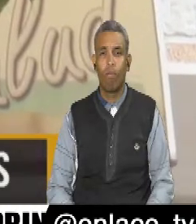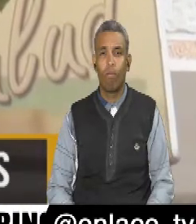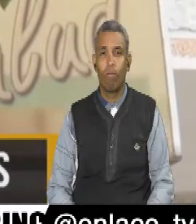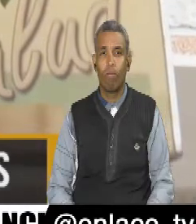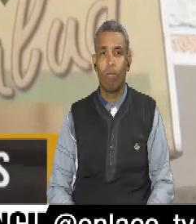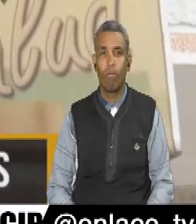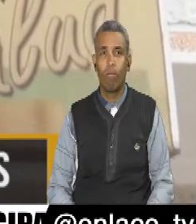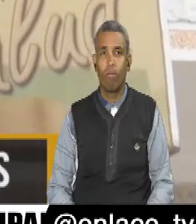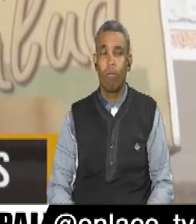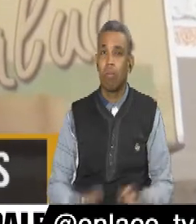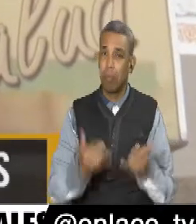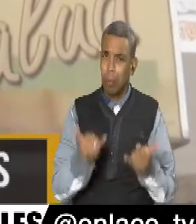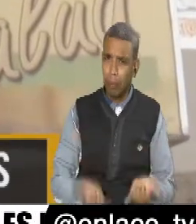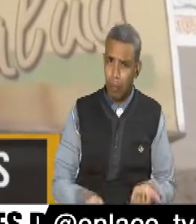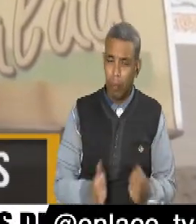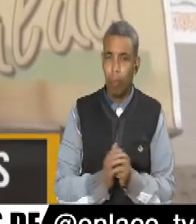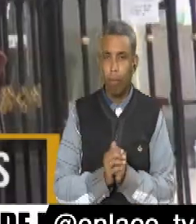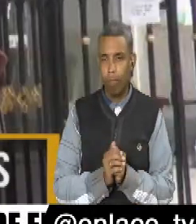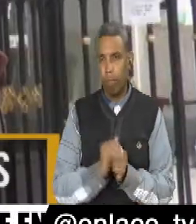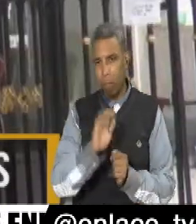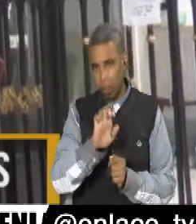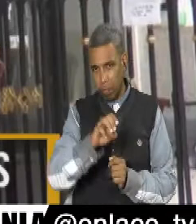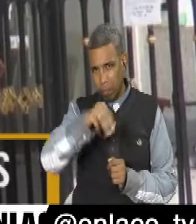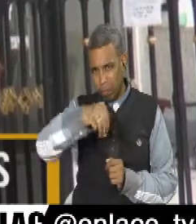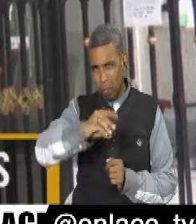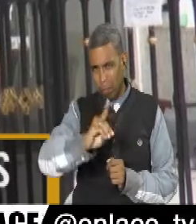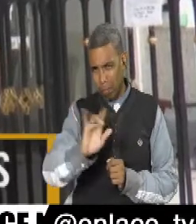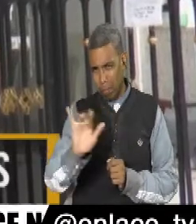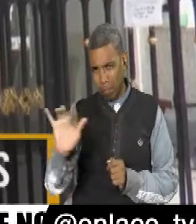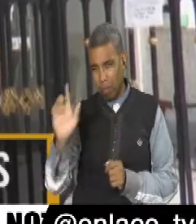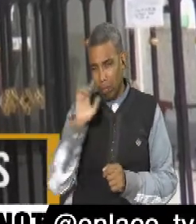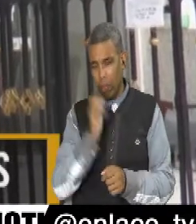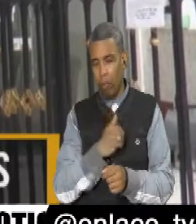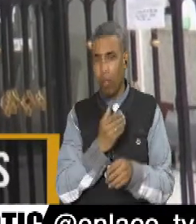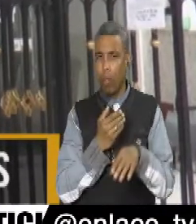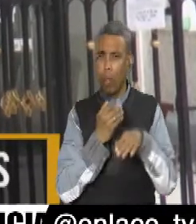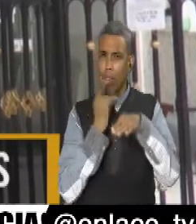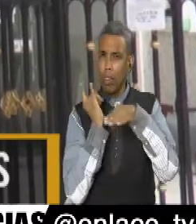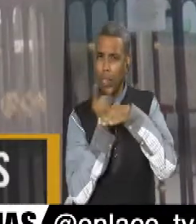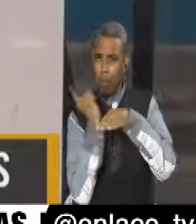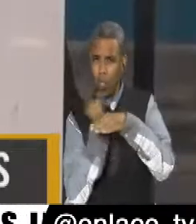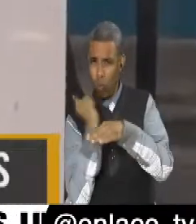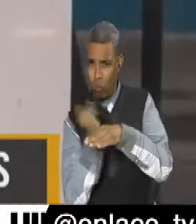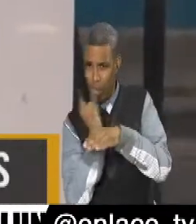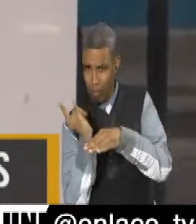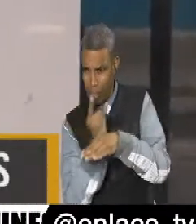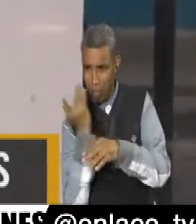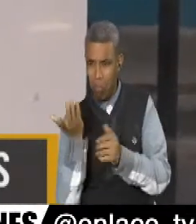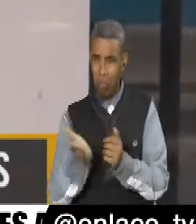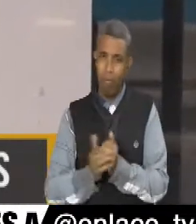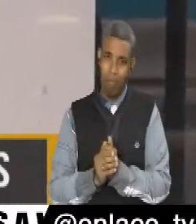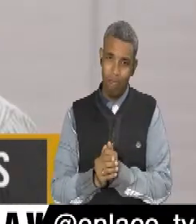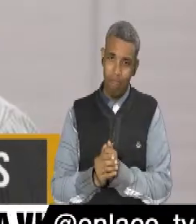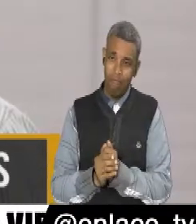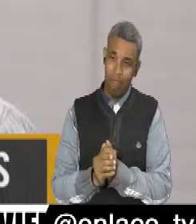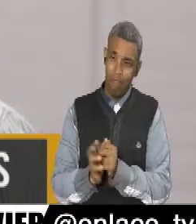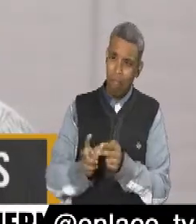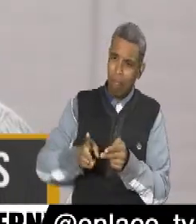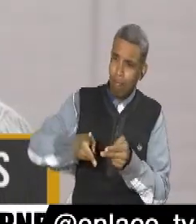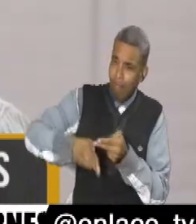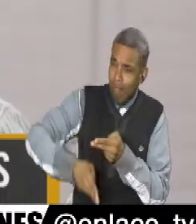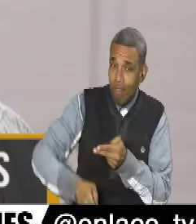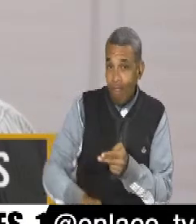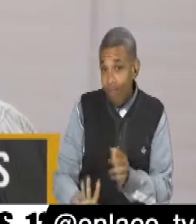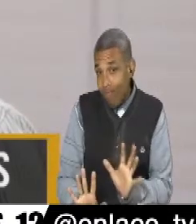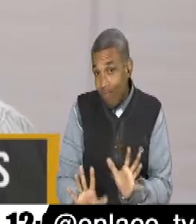haya suspensión de esos servicios. Y es más, todos los días estamos trabajando. Hoy se amanece con ese problema